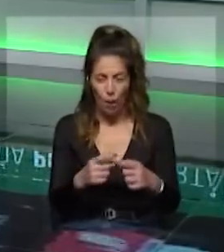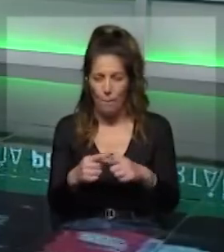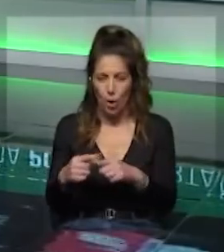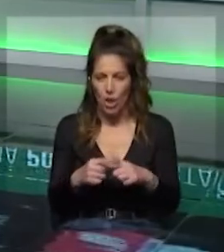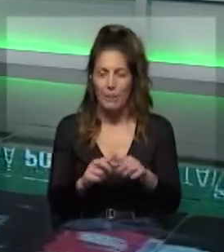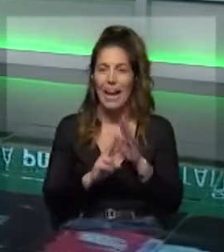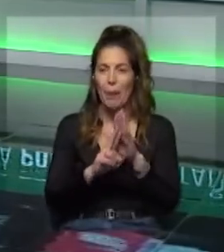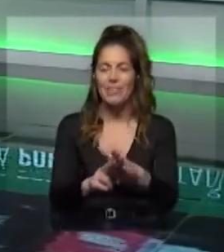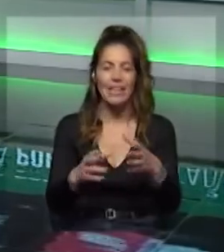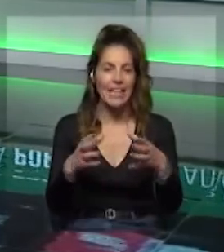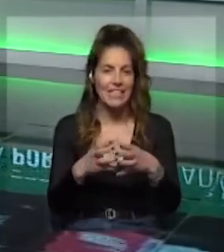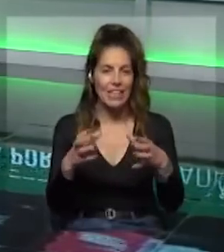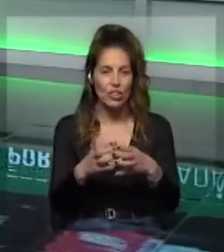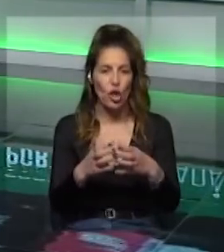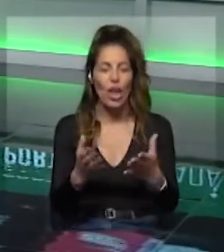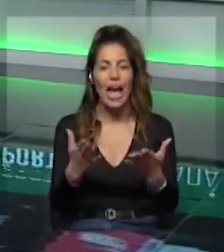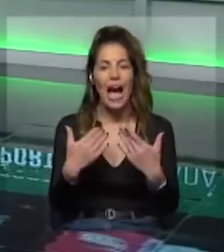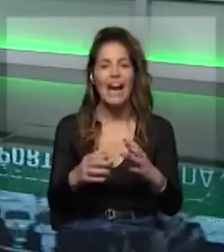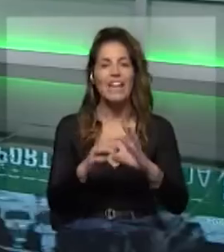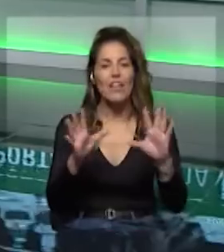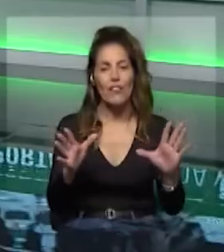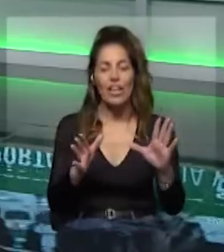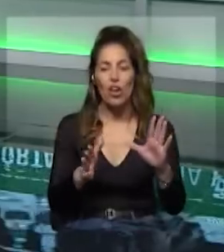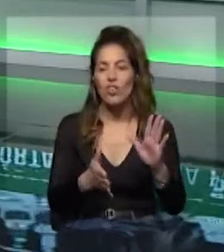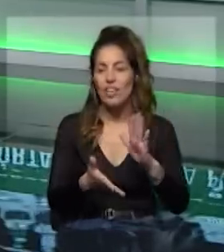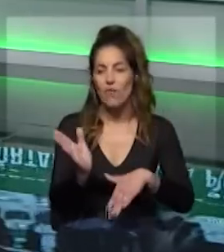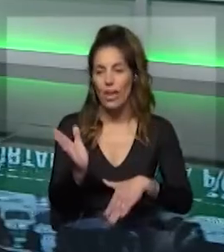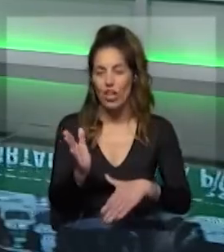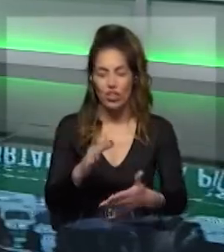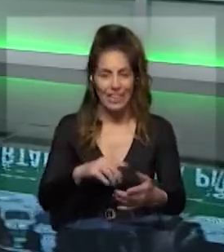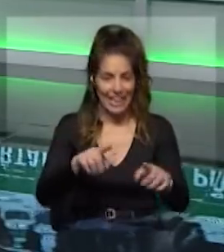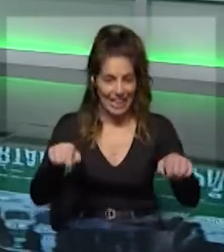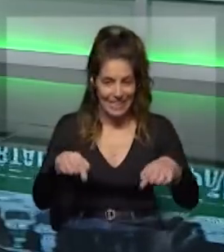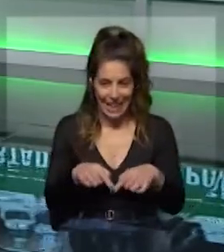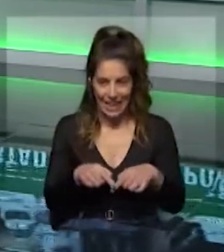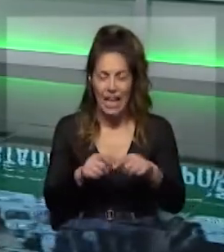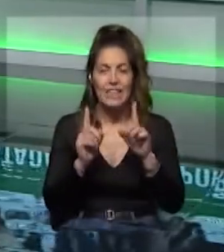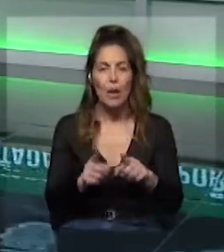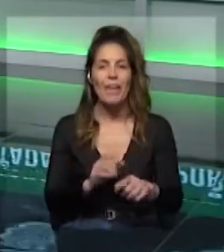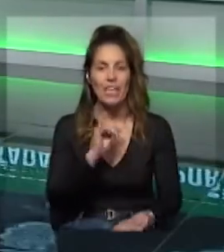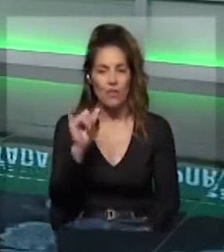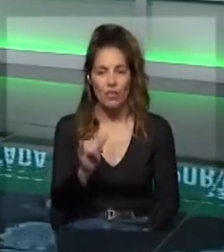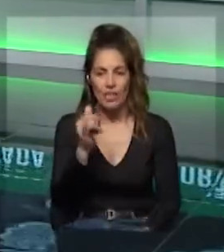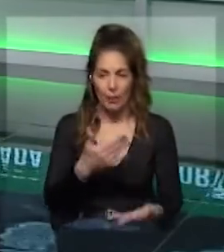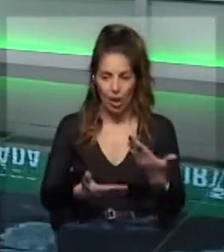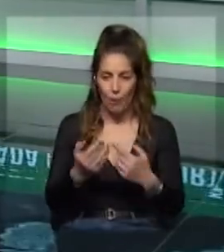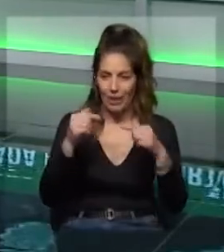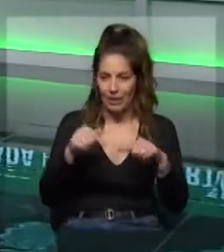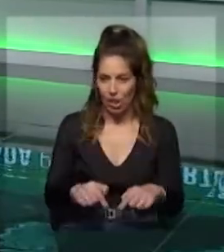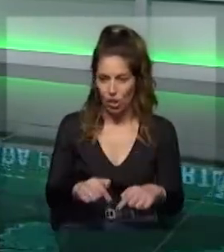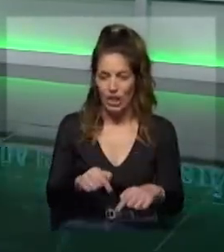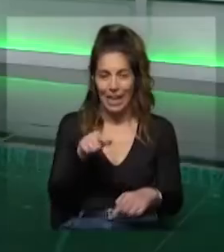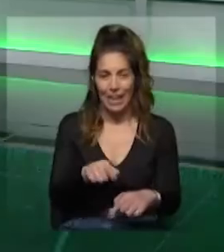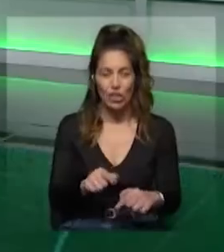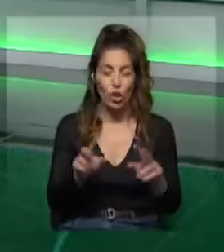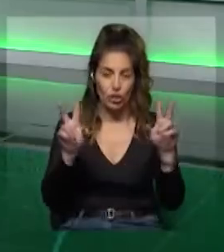del sector aire fresco del partido Nacional se retiraron de la sala Así es josema pero tenemos muchas más noticias para compartirles hoy Claro que sí Y estos son